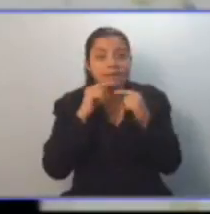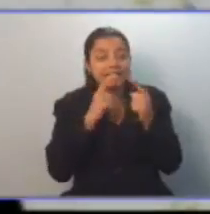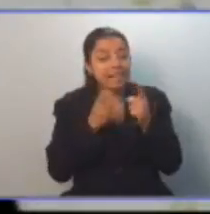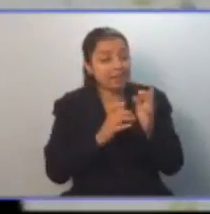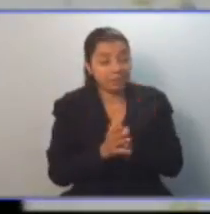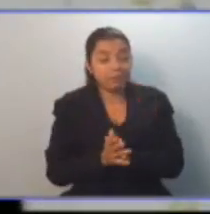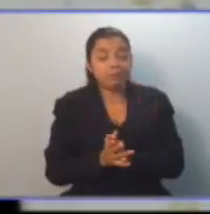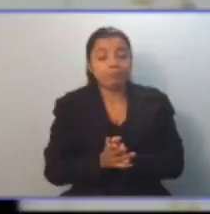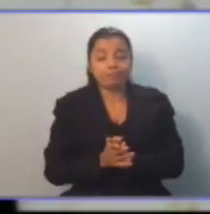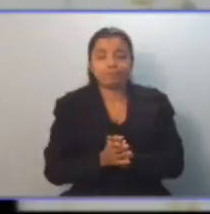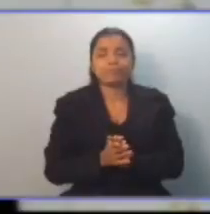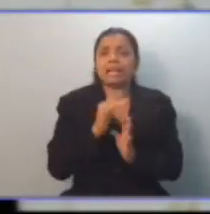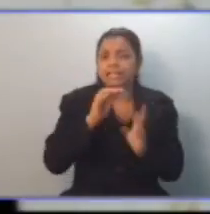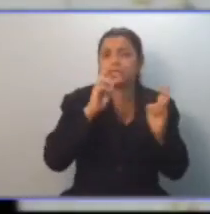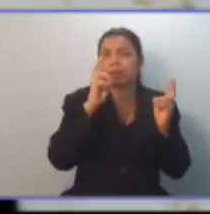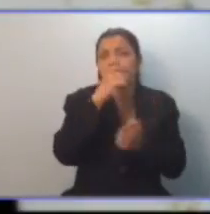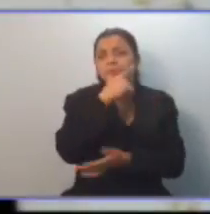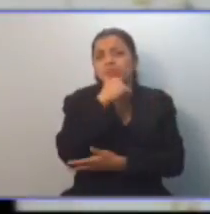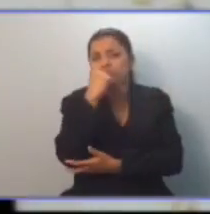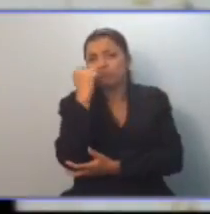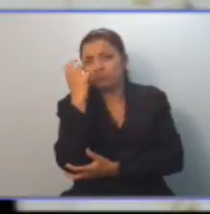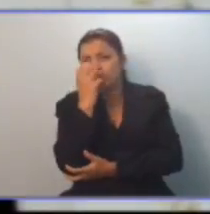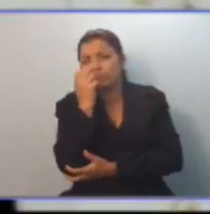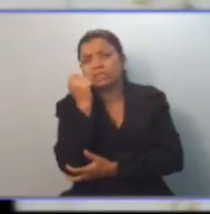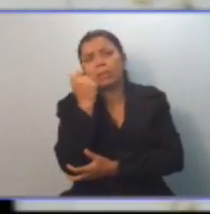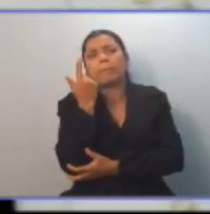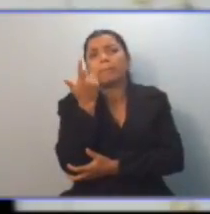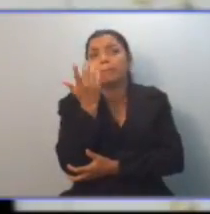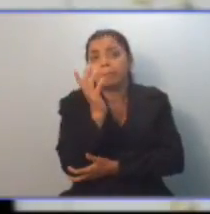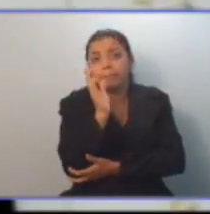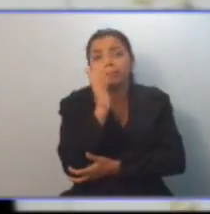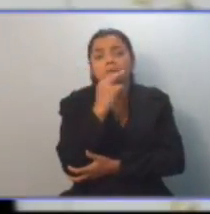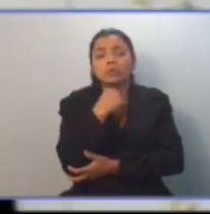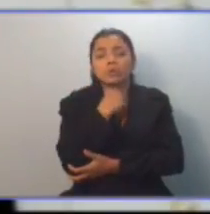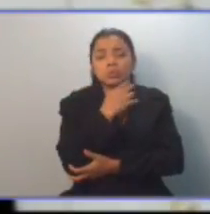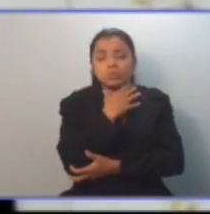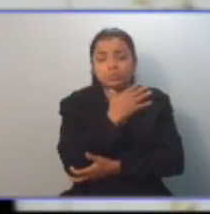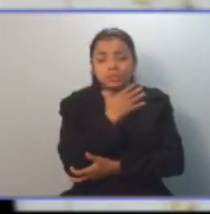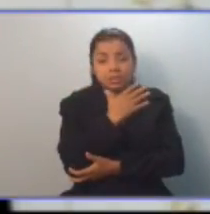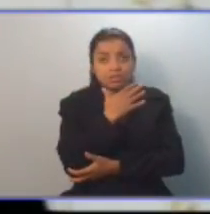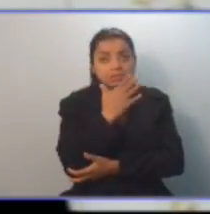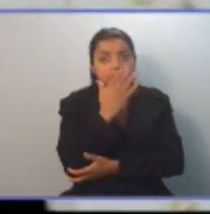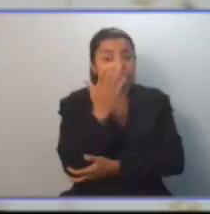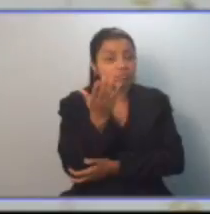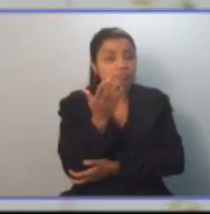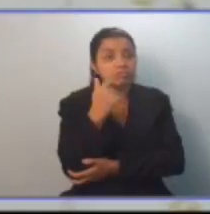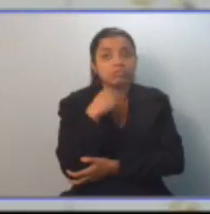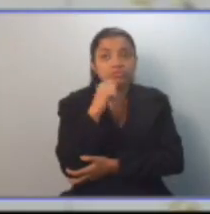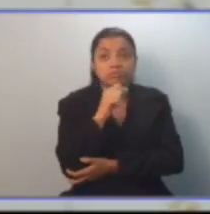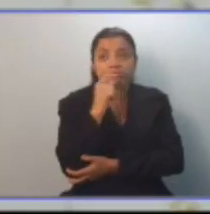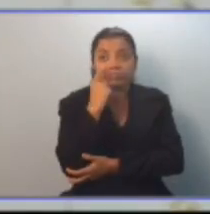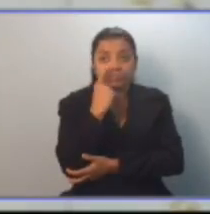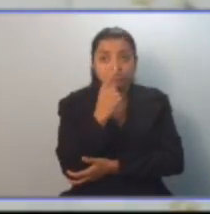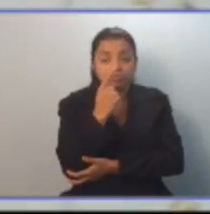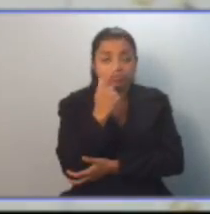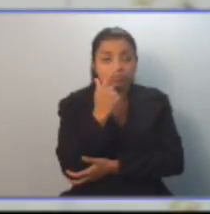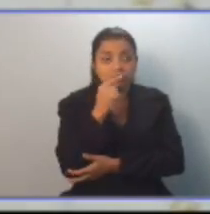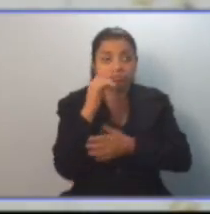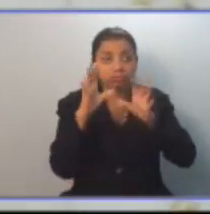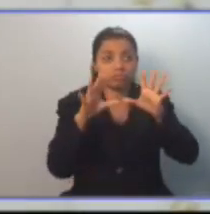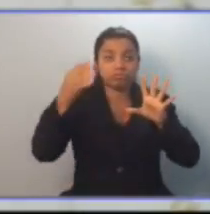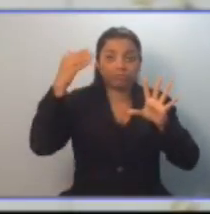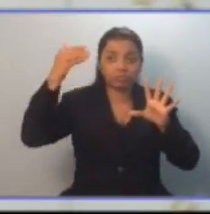Es un tema bonito, pero sé yo que es un tema bien complicado, ¿verdad? Porque yo me pude dar cuenta de primera mano en los 10 años que